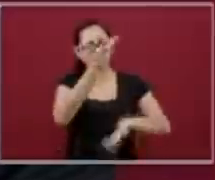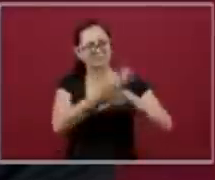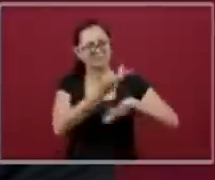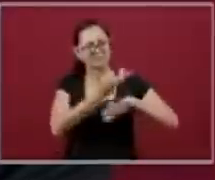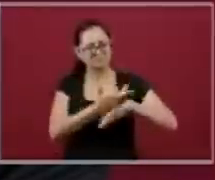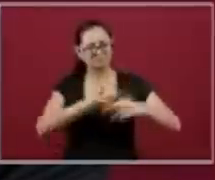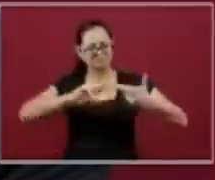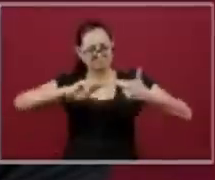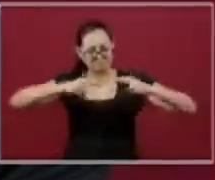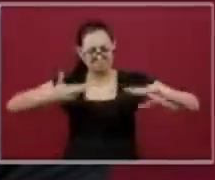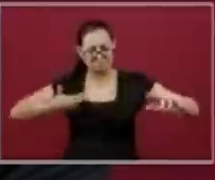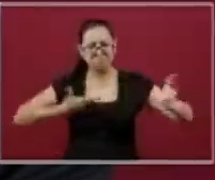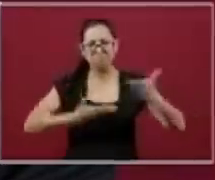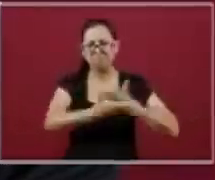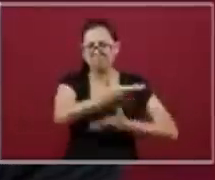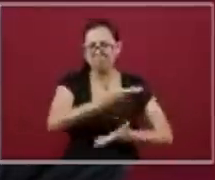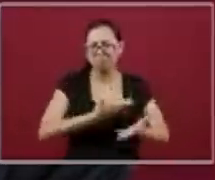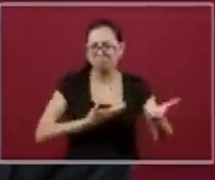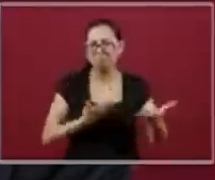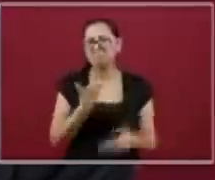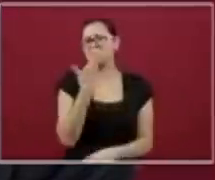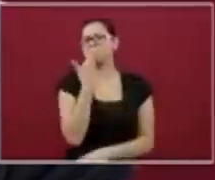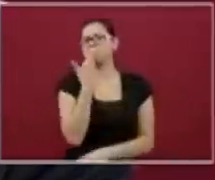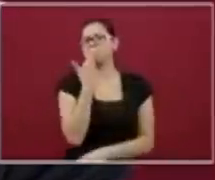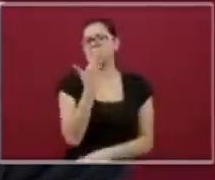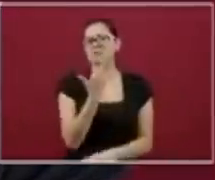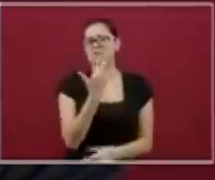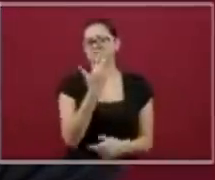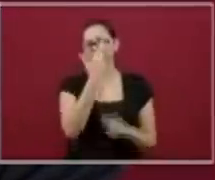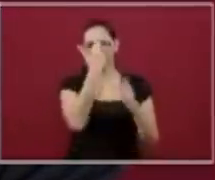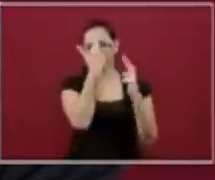buena relación, nos han respetado